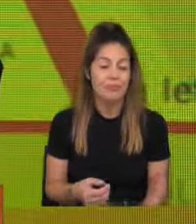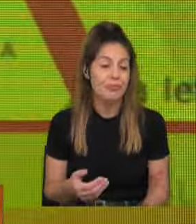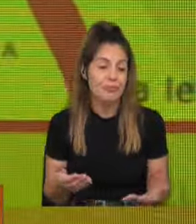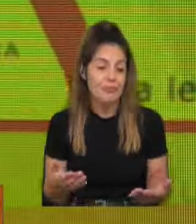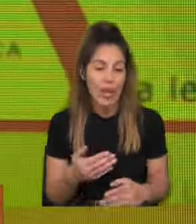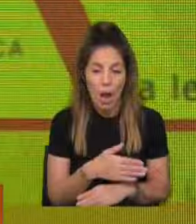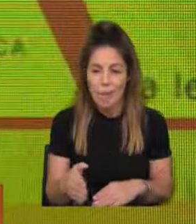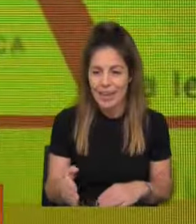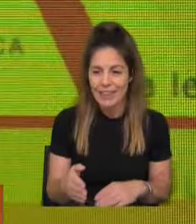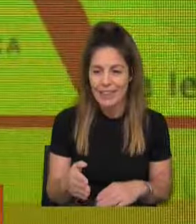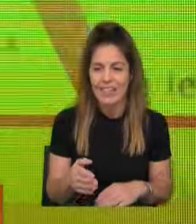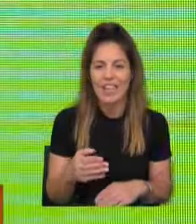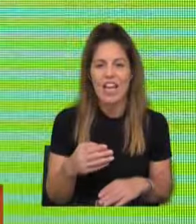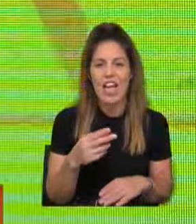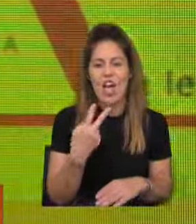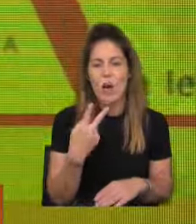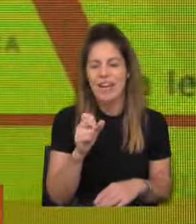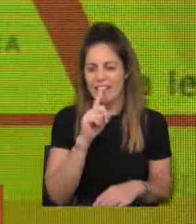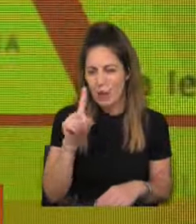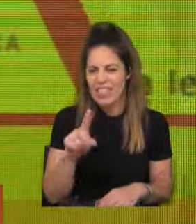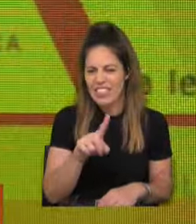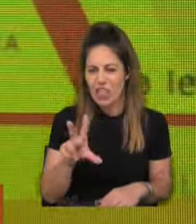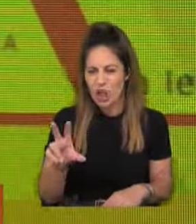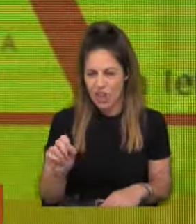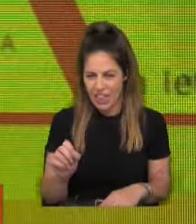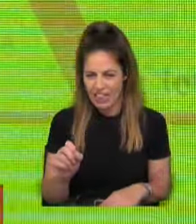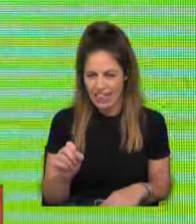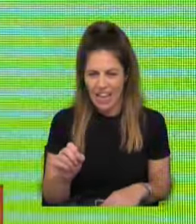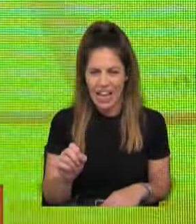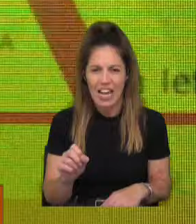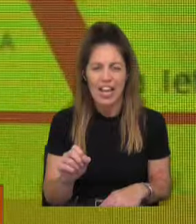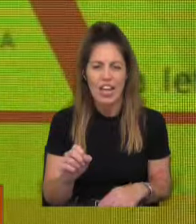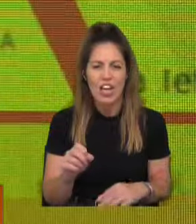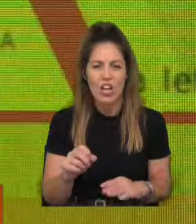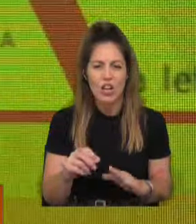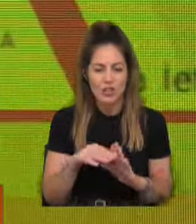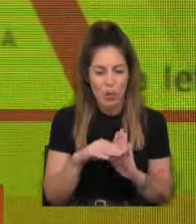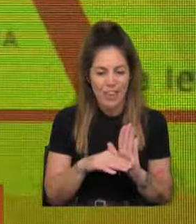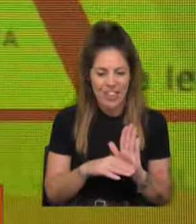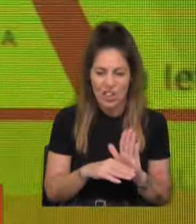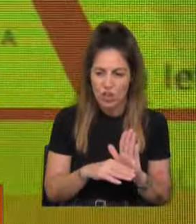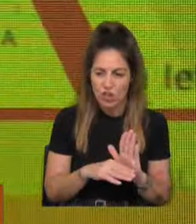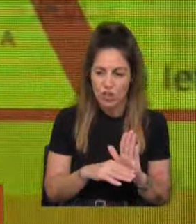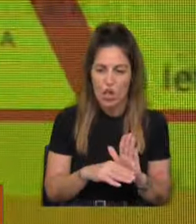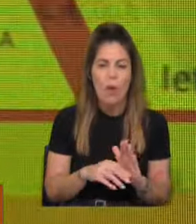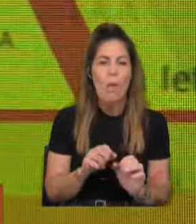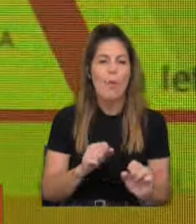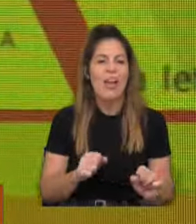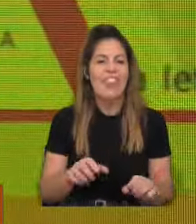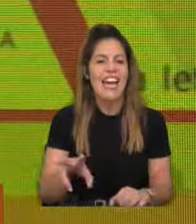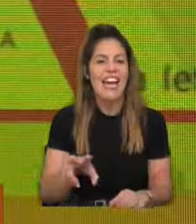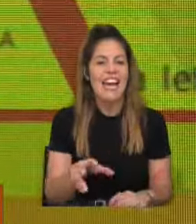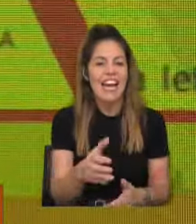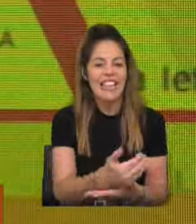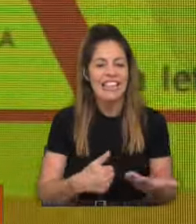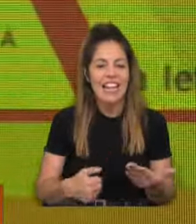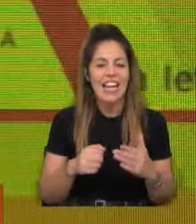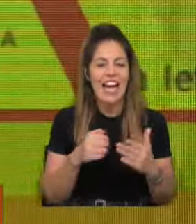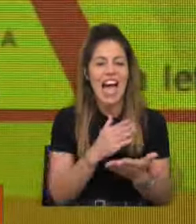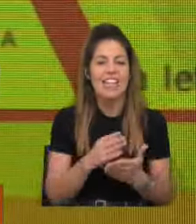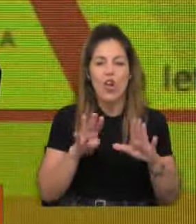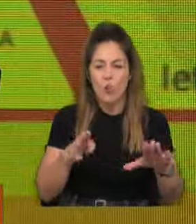partir de la 2030 hay un conjunto son requisitos bastante exigentes pero las personas pueden retirar hasta un 9%